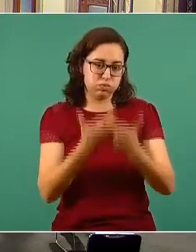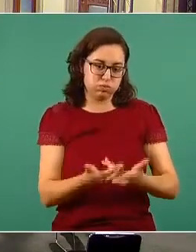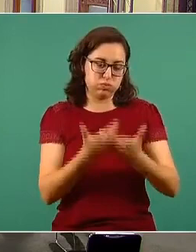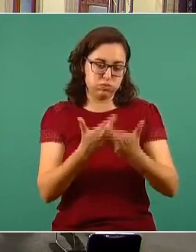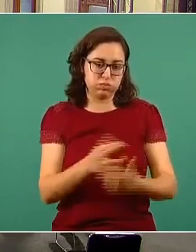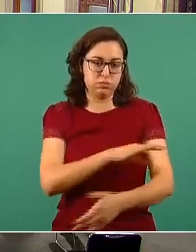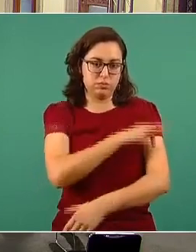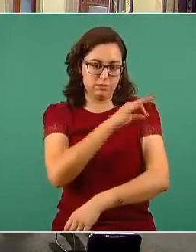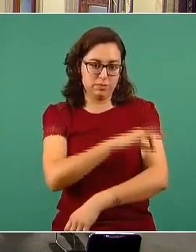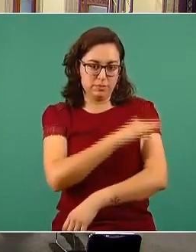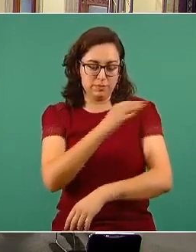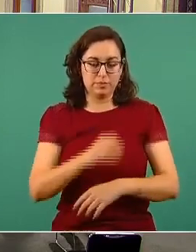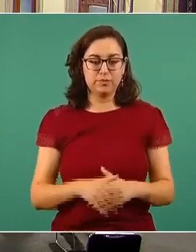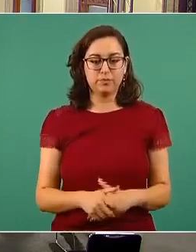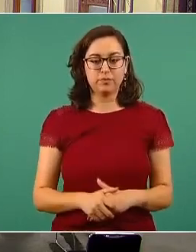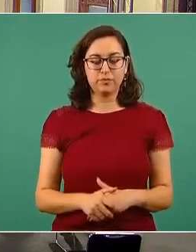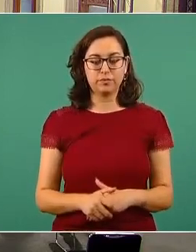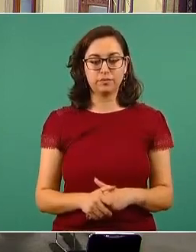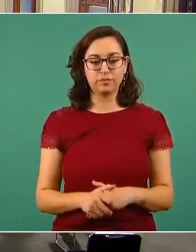grandes de vacuna.